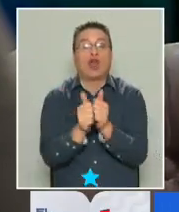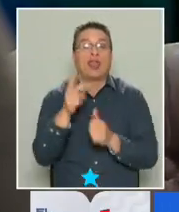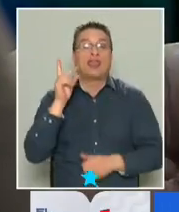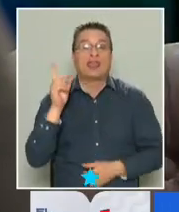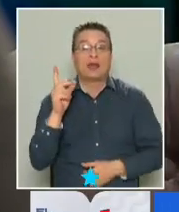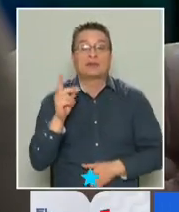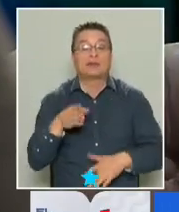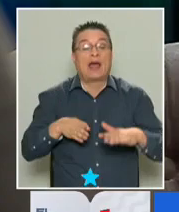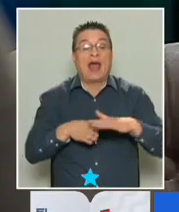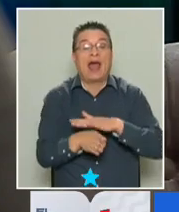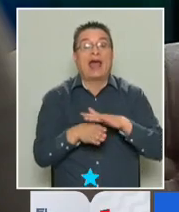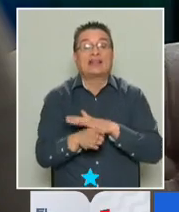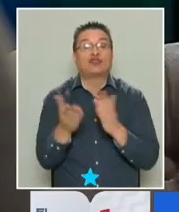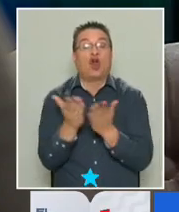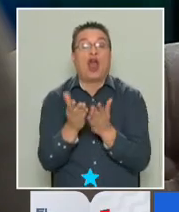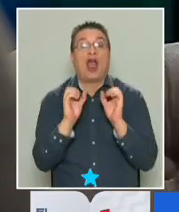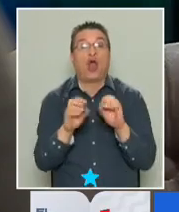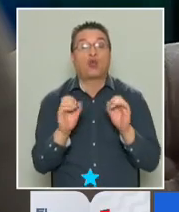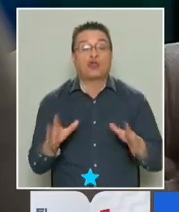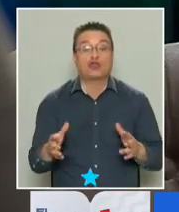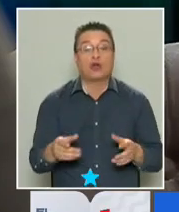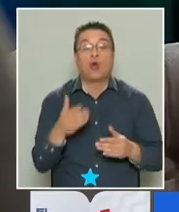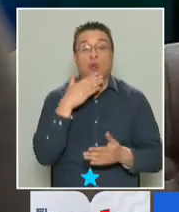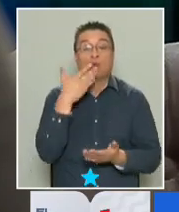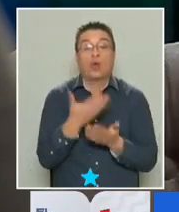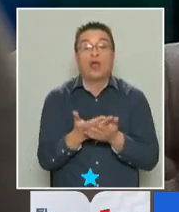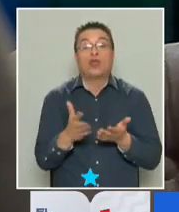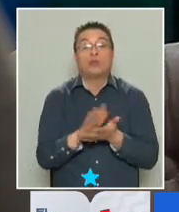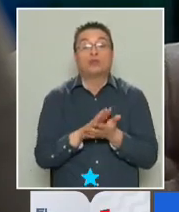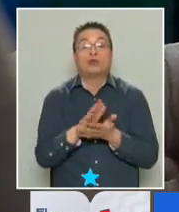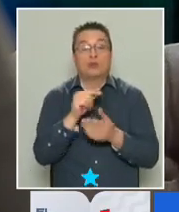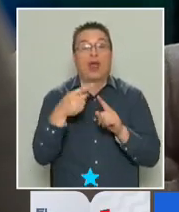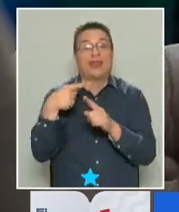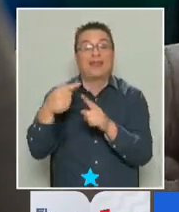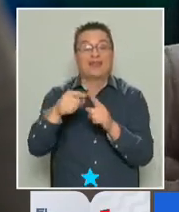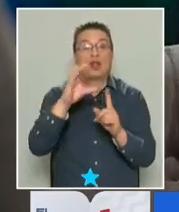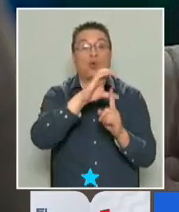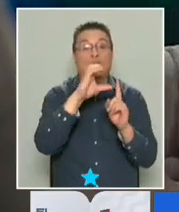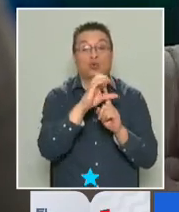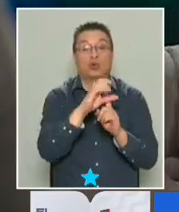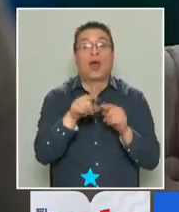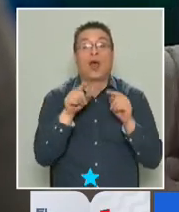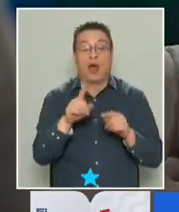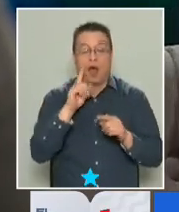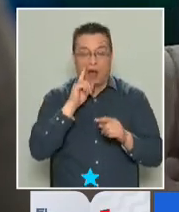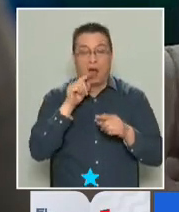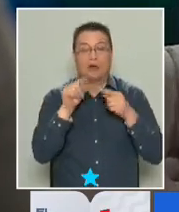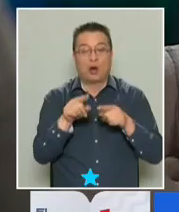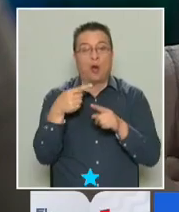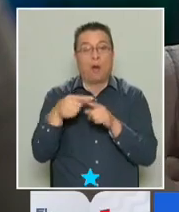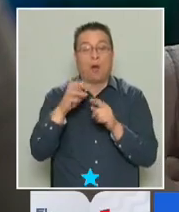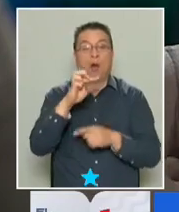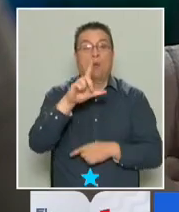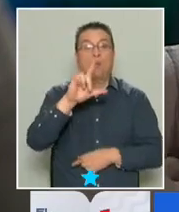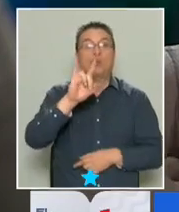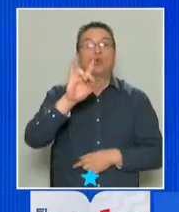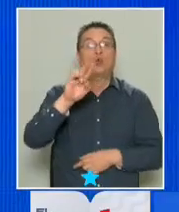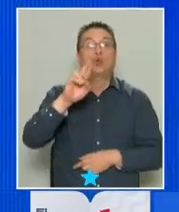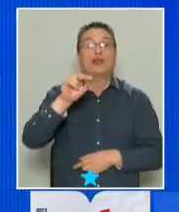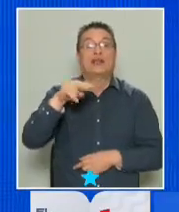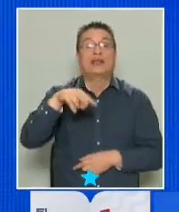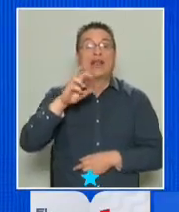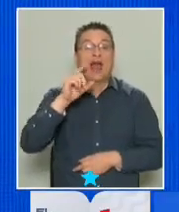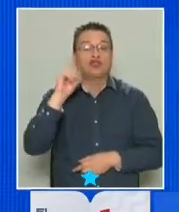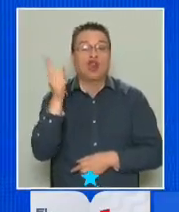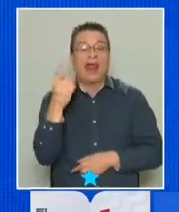al acceso a la educación cuando por ejemplo habla de interculturalidad está haciendo referencia también a la plurinacionalidad como neurosis y esto